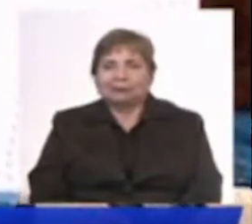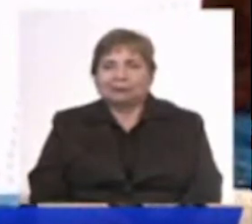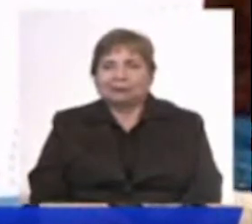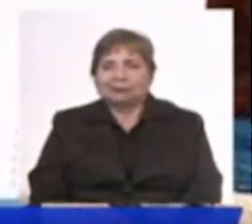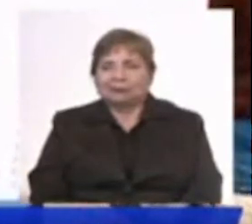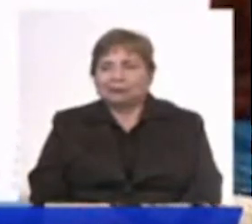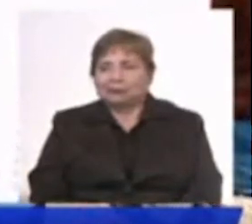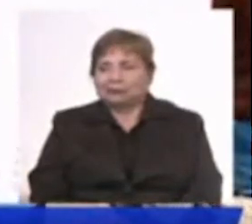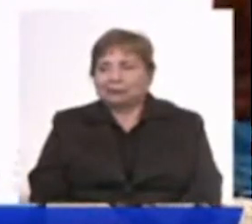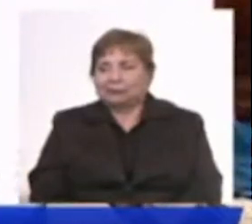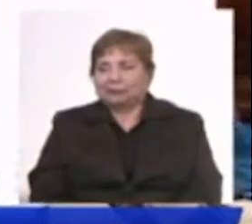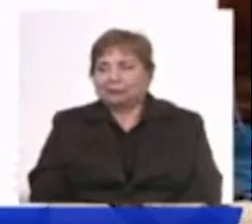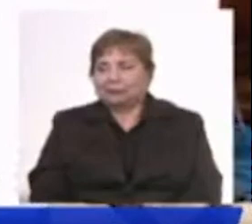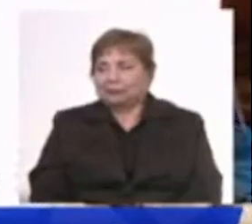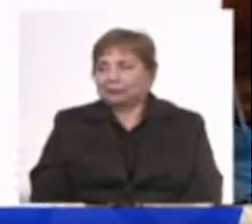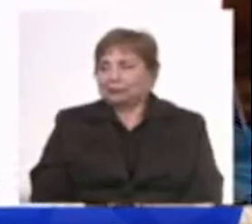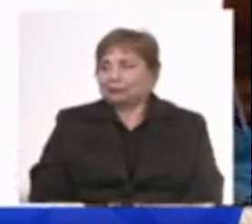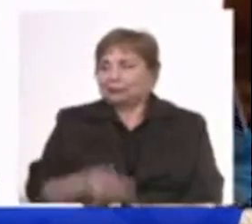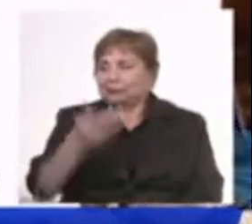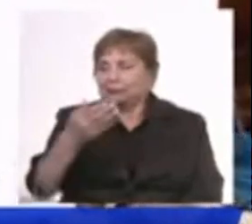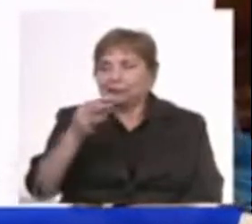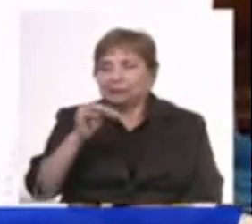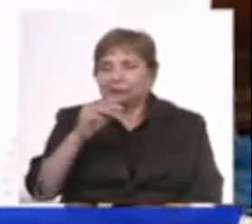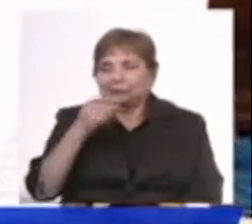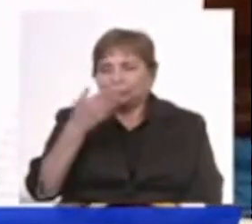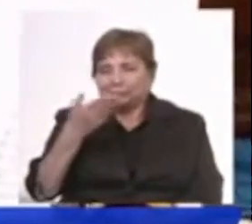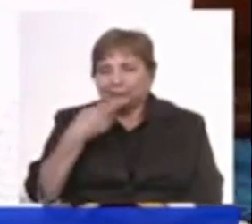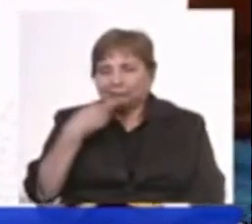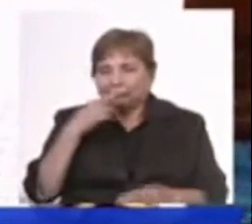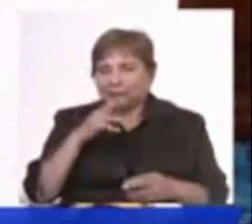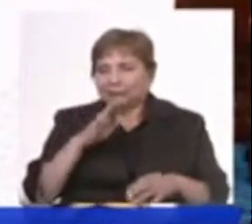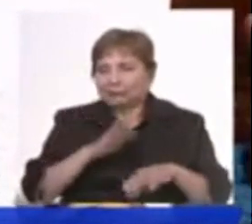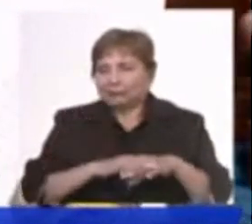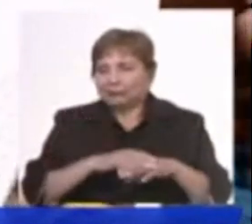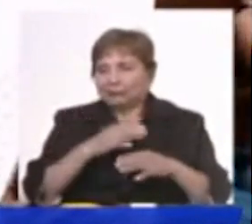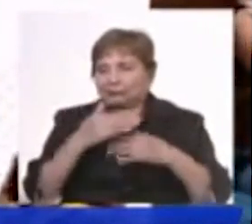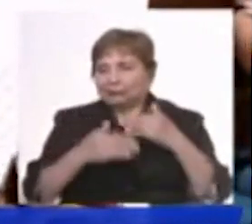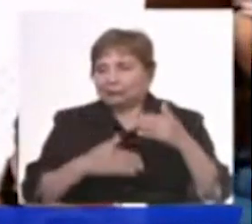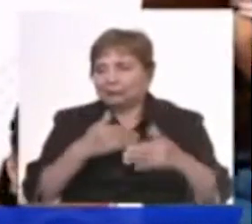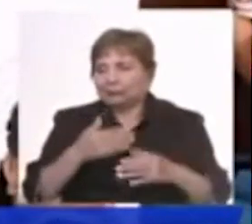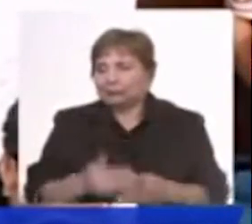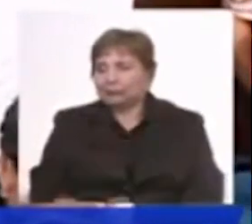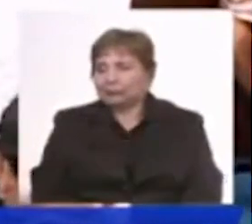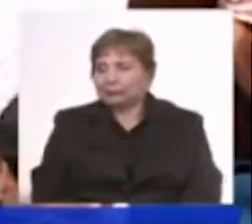Señor Victoriano, por favor, la primera pregunta, si puede contestar con respecto a las alfombras.